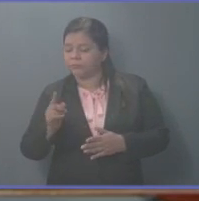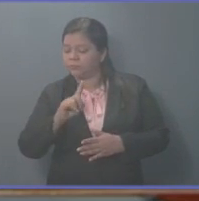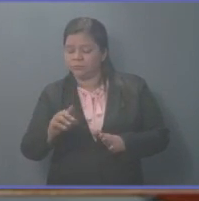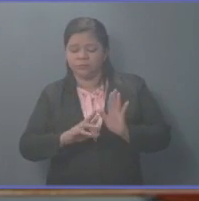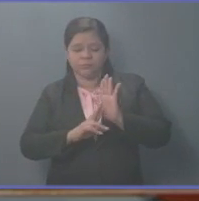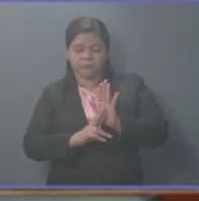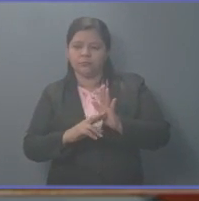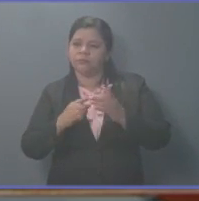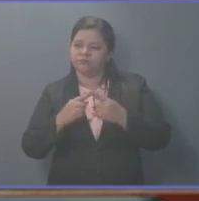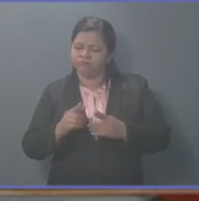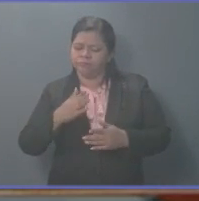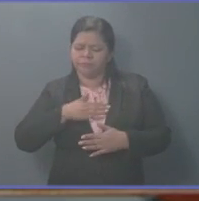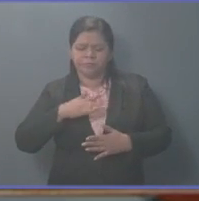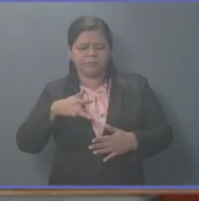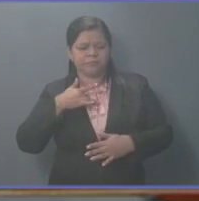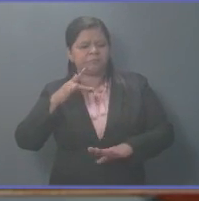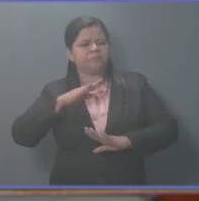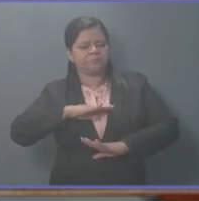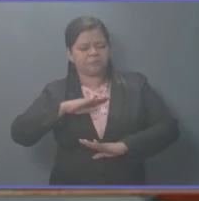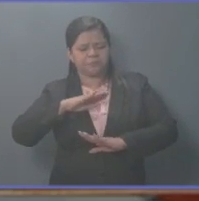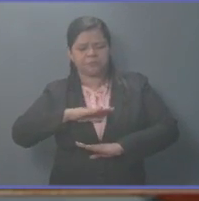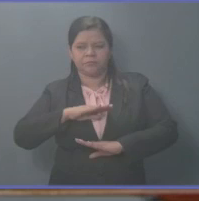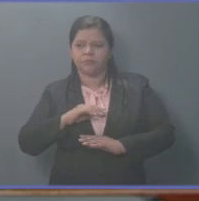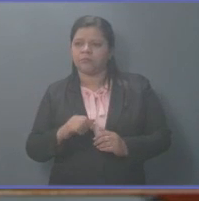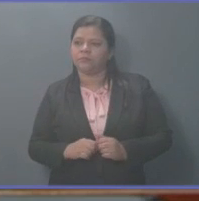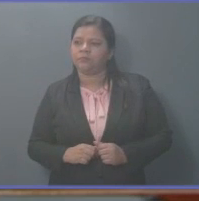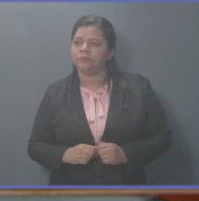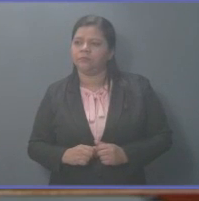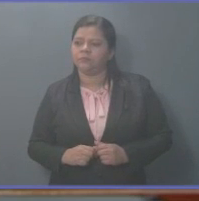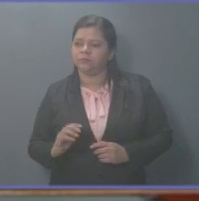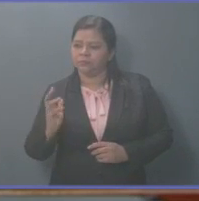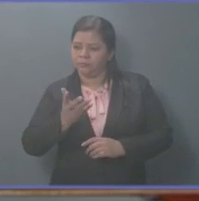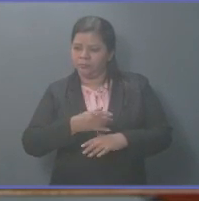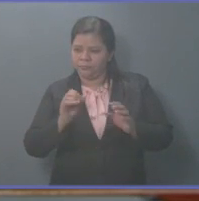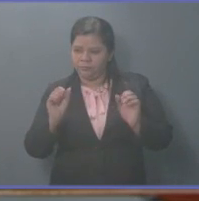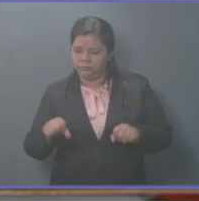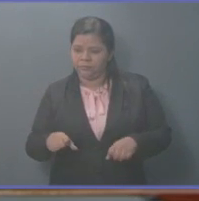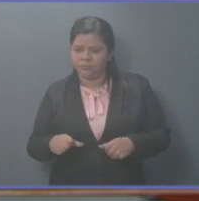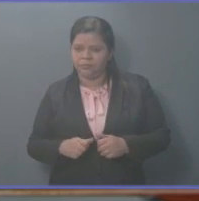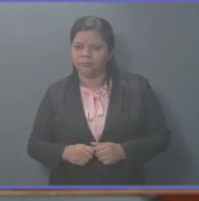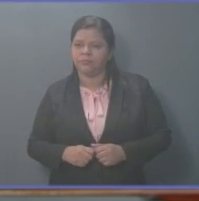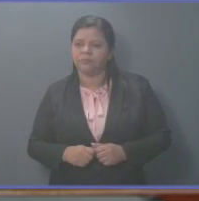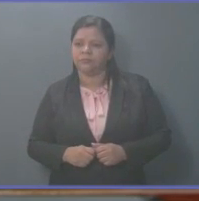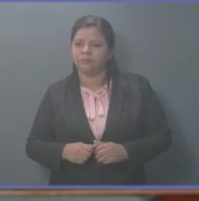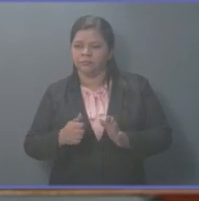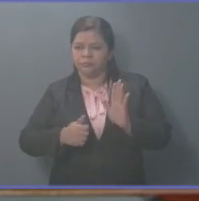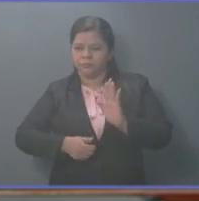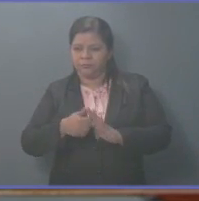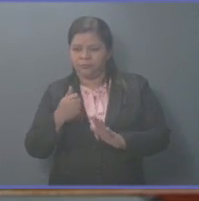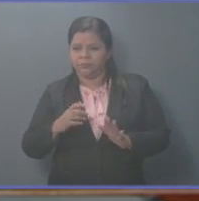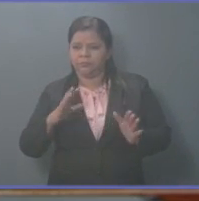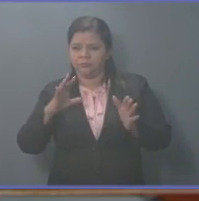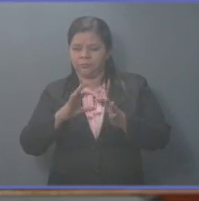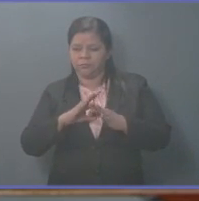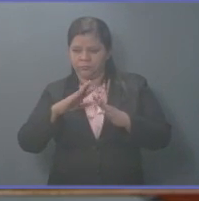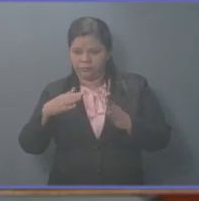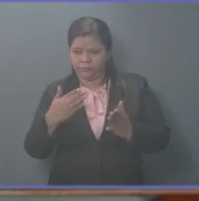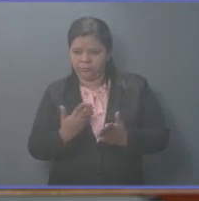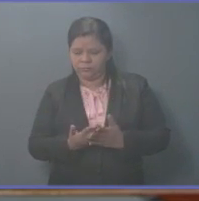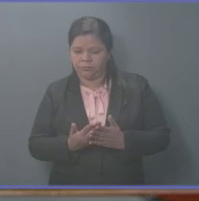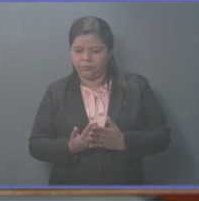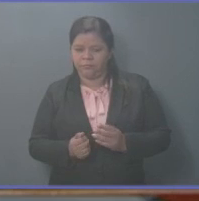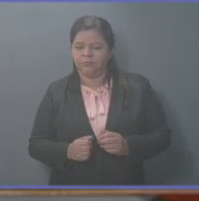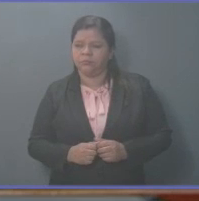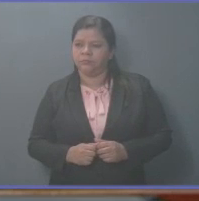nos satisface enormemente que podamos llegar como Asamblea Legislativa a ese municipio